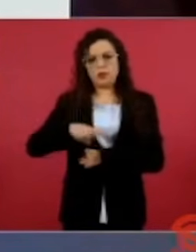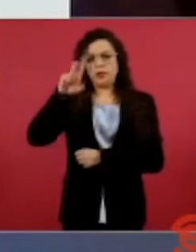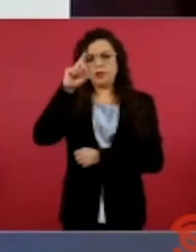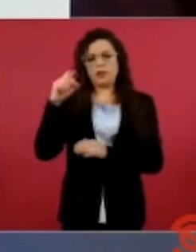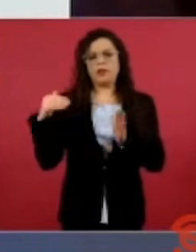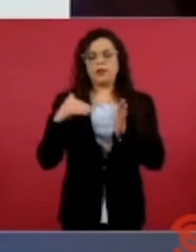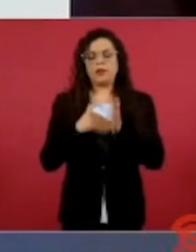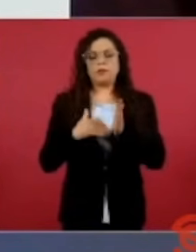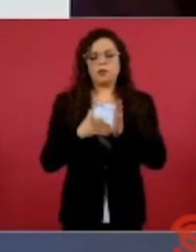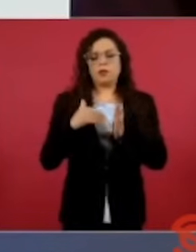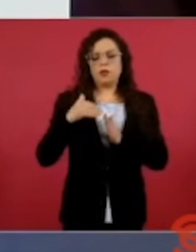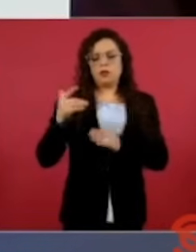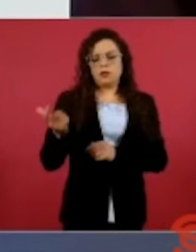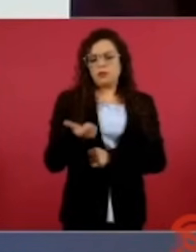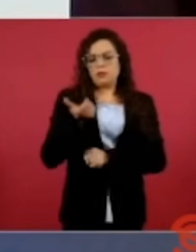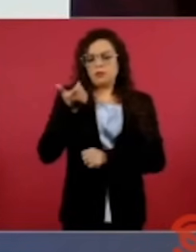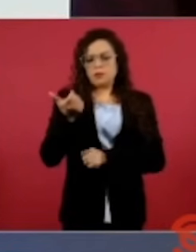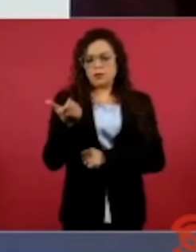millones de